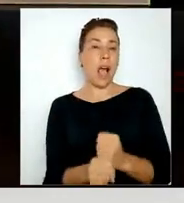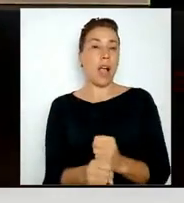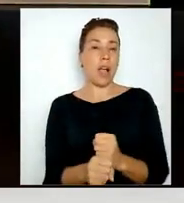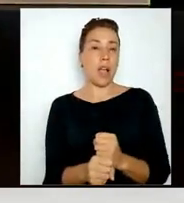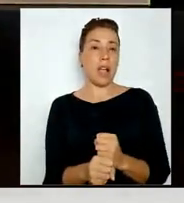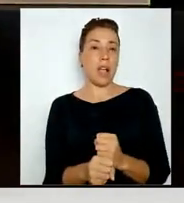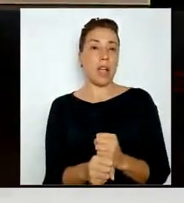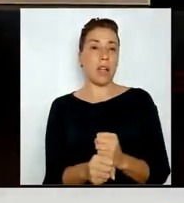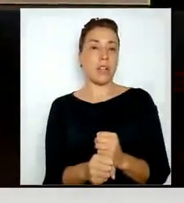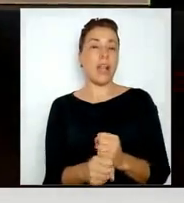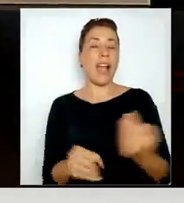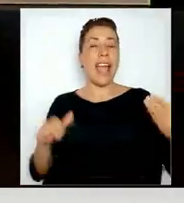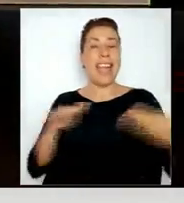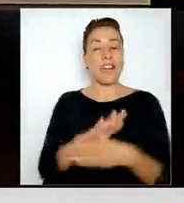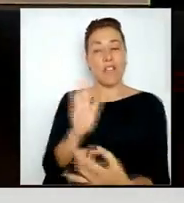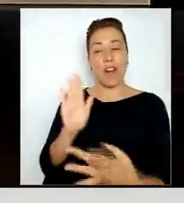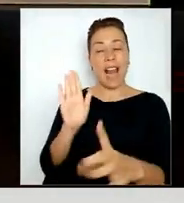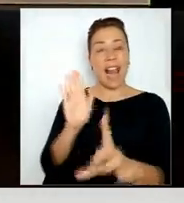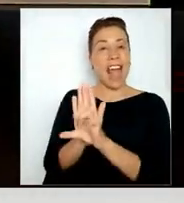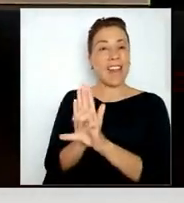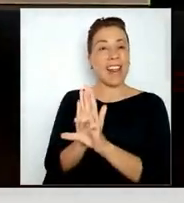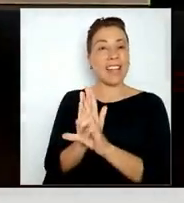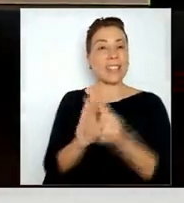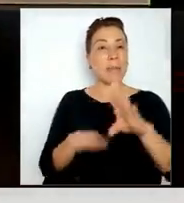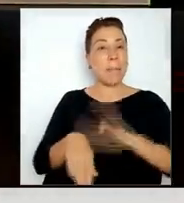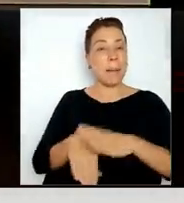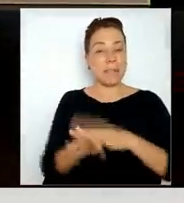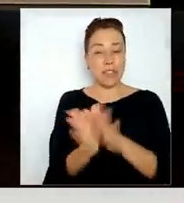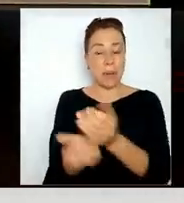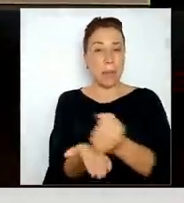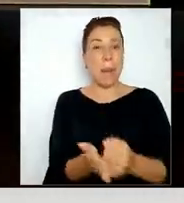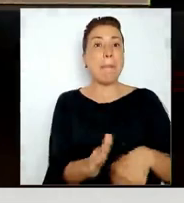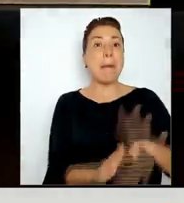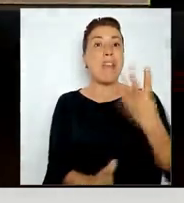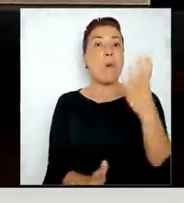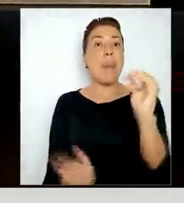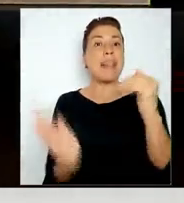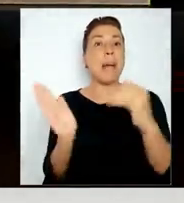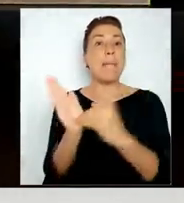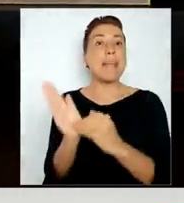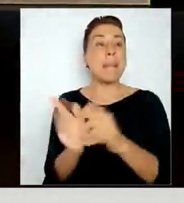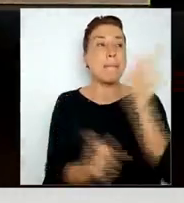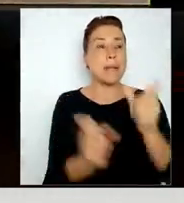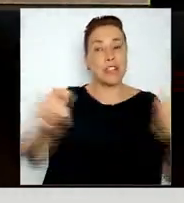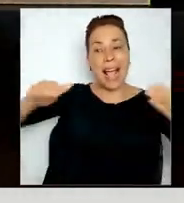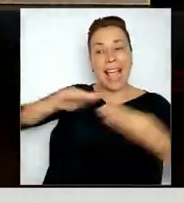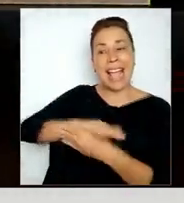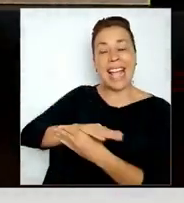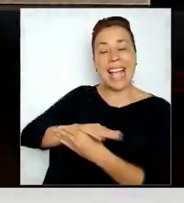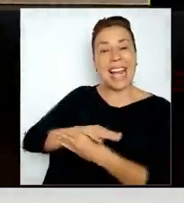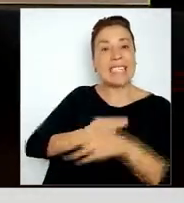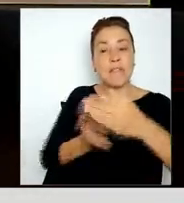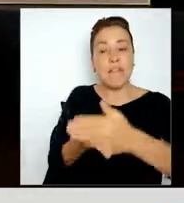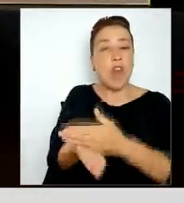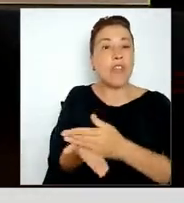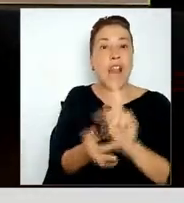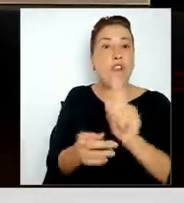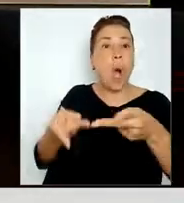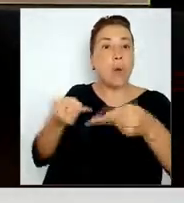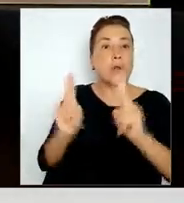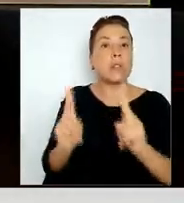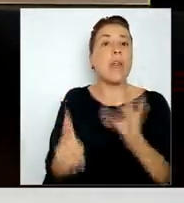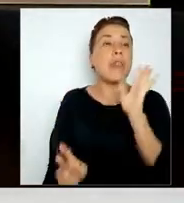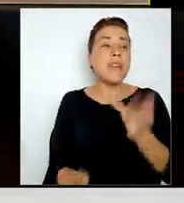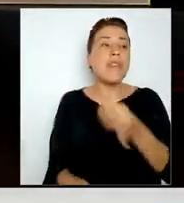irregulares e ilegales que van a superar los cuarenta mil ingresos Entonces por qué le digo que deshonesto ministra porque uno tiene que hablar con las cifras reales